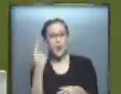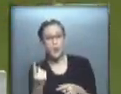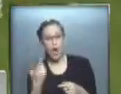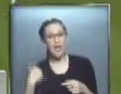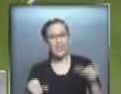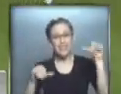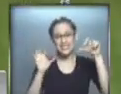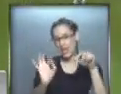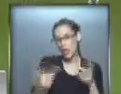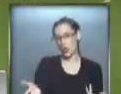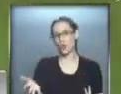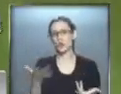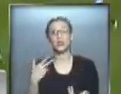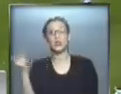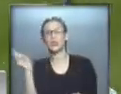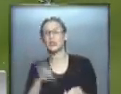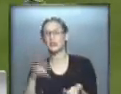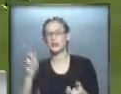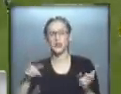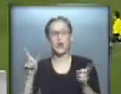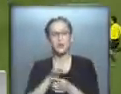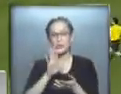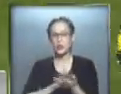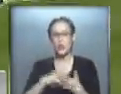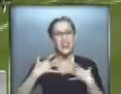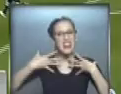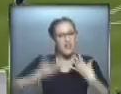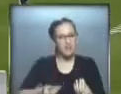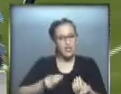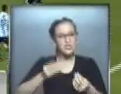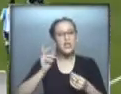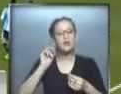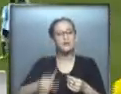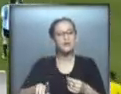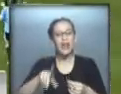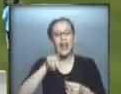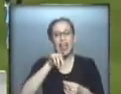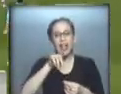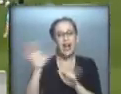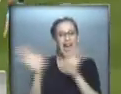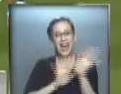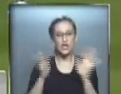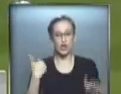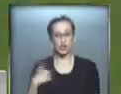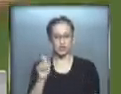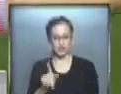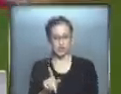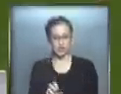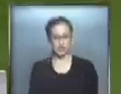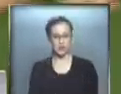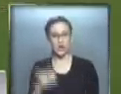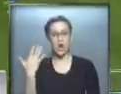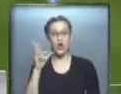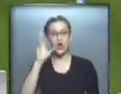eso otra vez abrió la polémica sobre la defensa y sobre los arqueros de argentina oficial se lo rápido que sale romero a tratar de